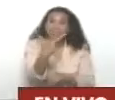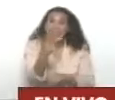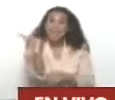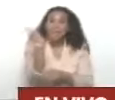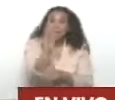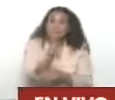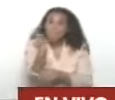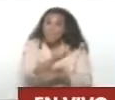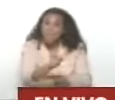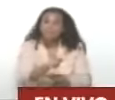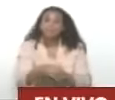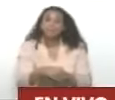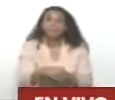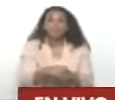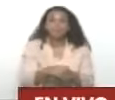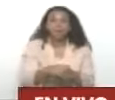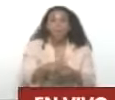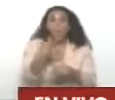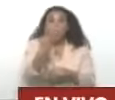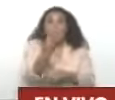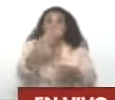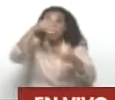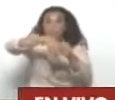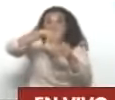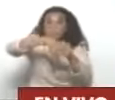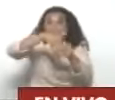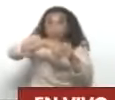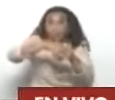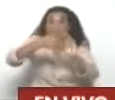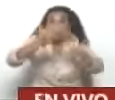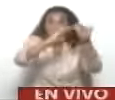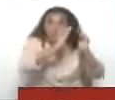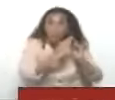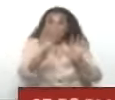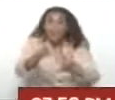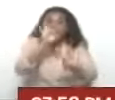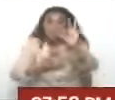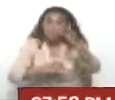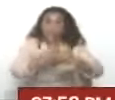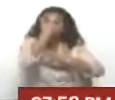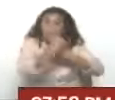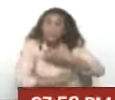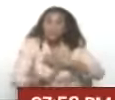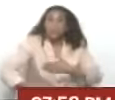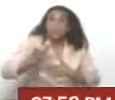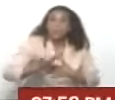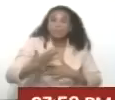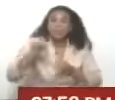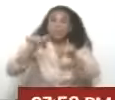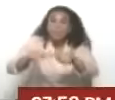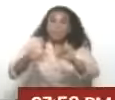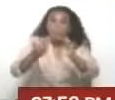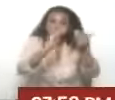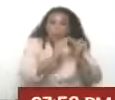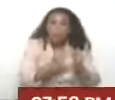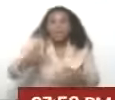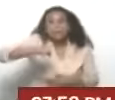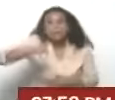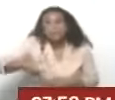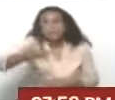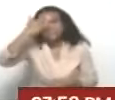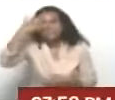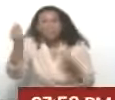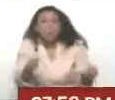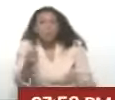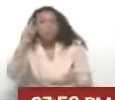elecciones comunales por año para elegir los proyectos priorizados por la propia comunidad y financiarlos de